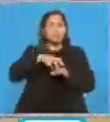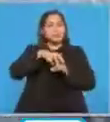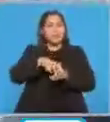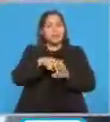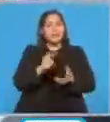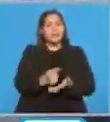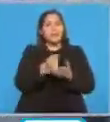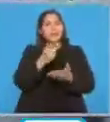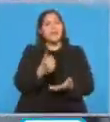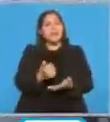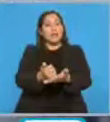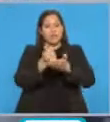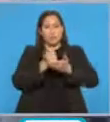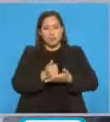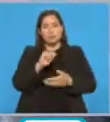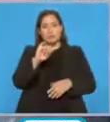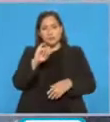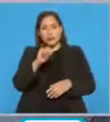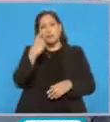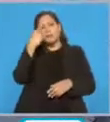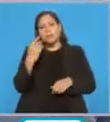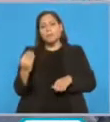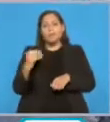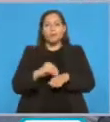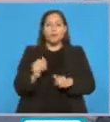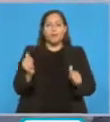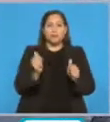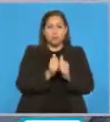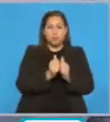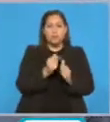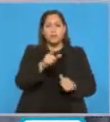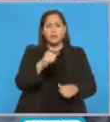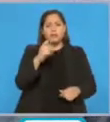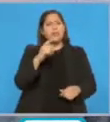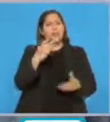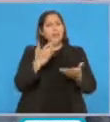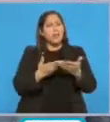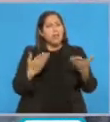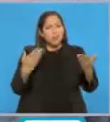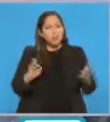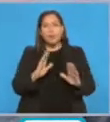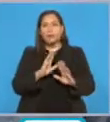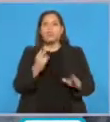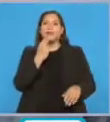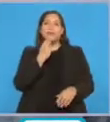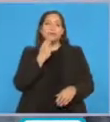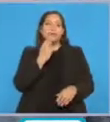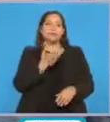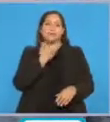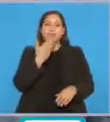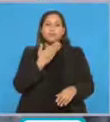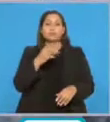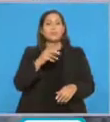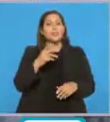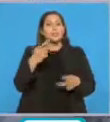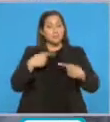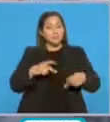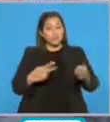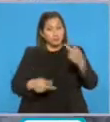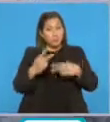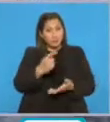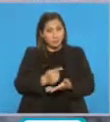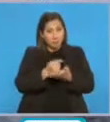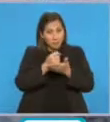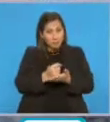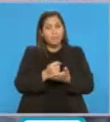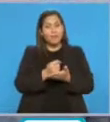para... Sí, es una terapia complementaria. Hoy yo creo que está volviendo definitiva. Hay quien viene a la terapia, toma